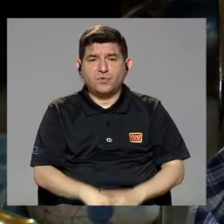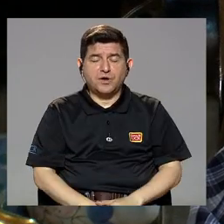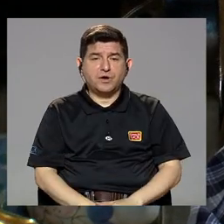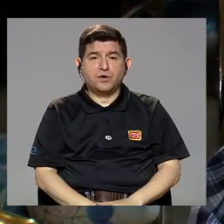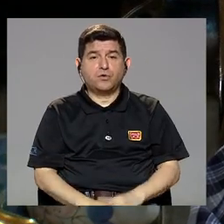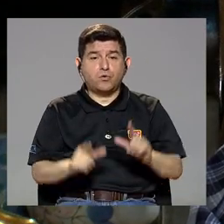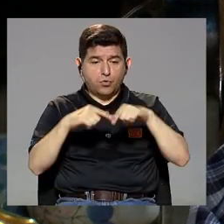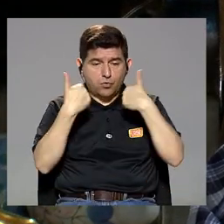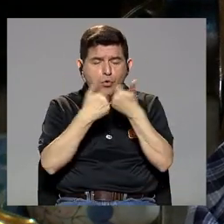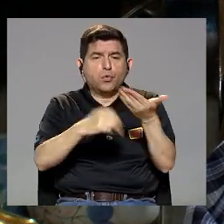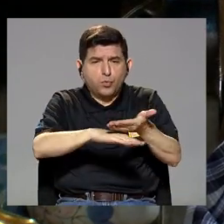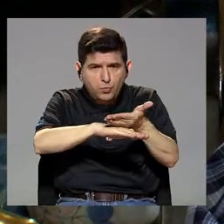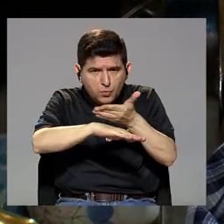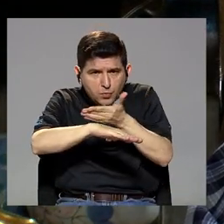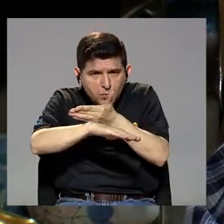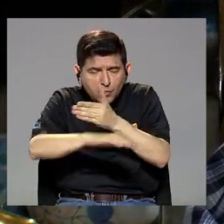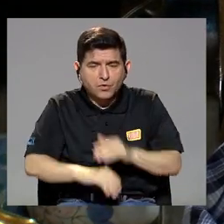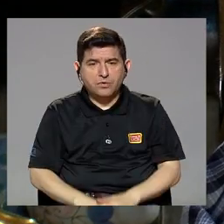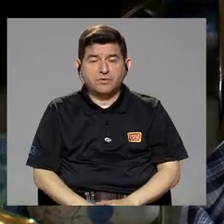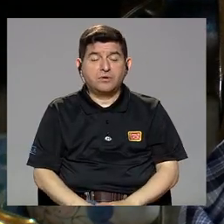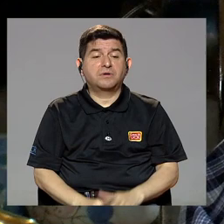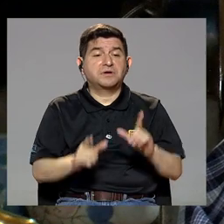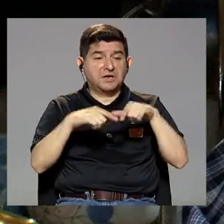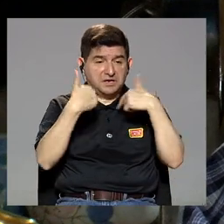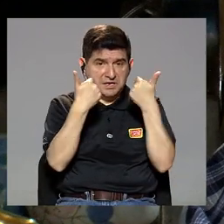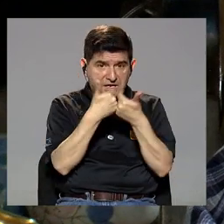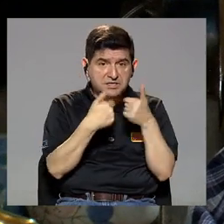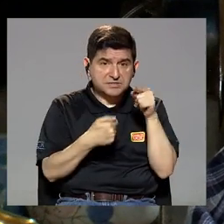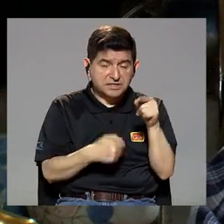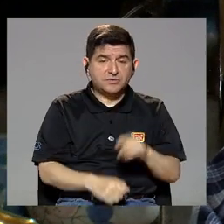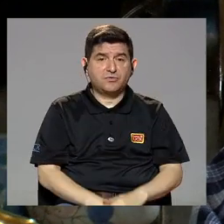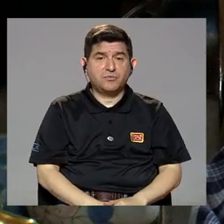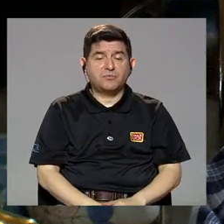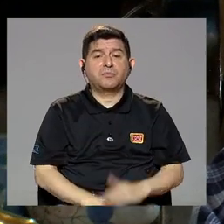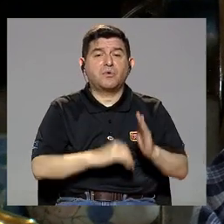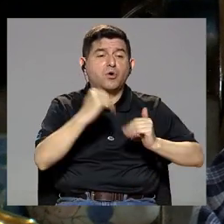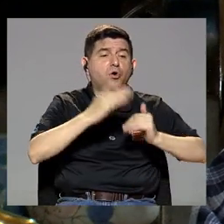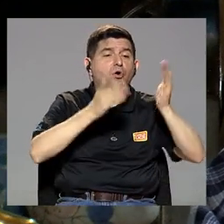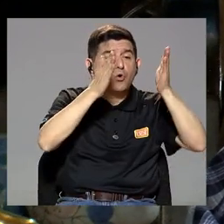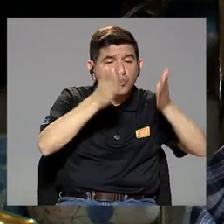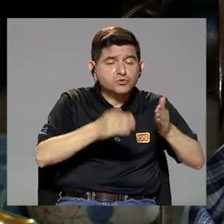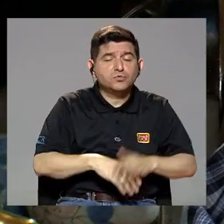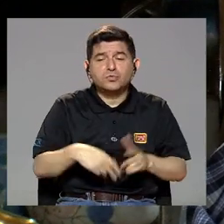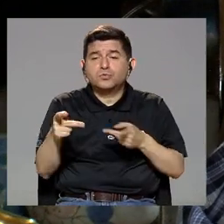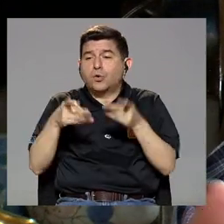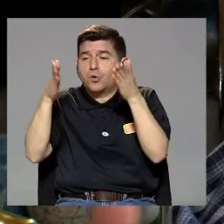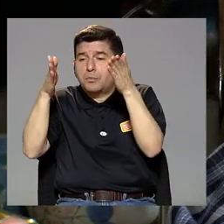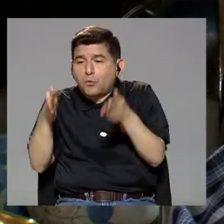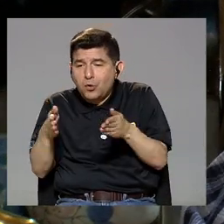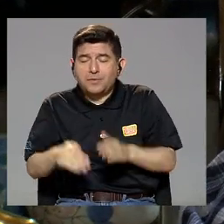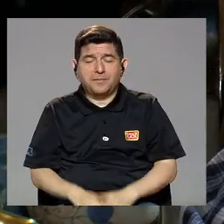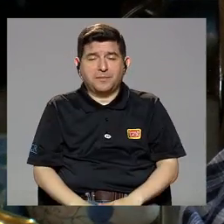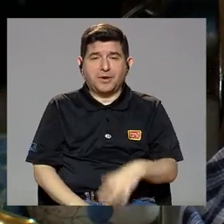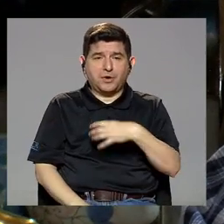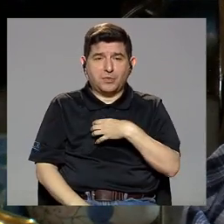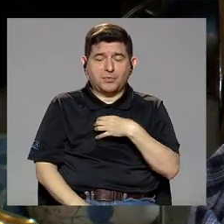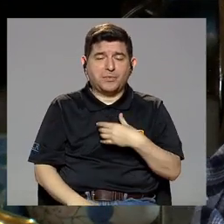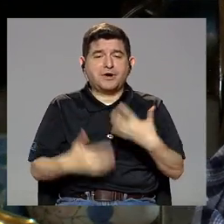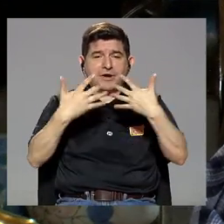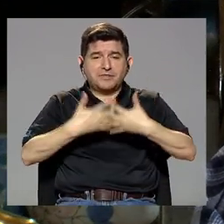progresista pues los de la junta progresista eran el constructor el pulpero el dueño de la fábrica